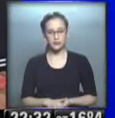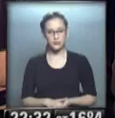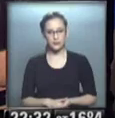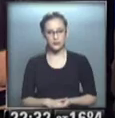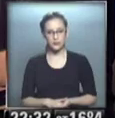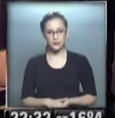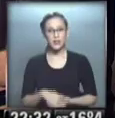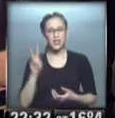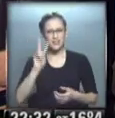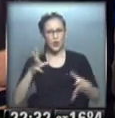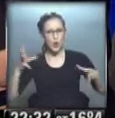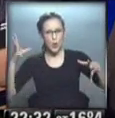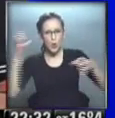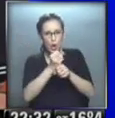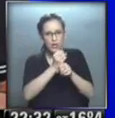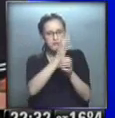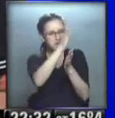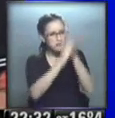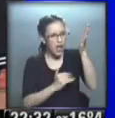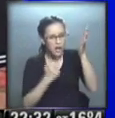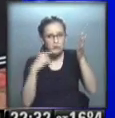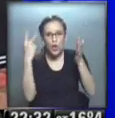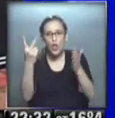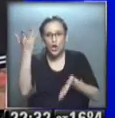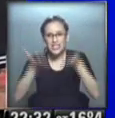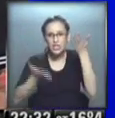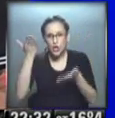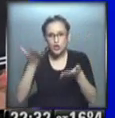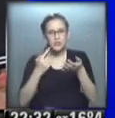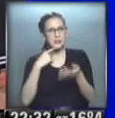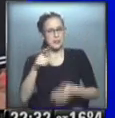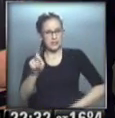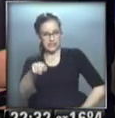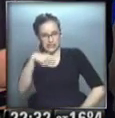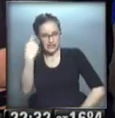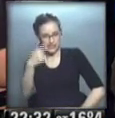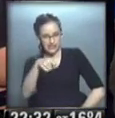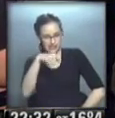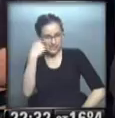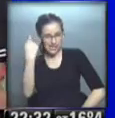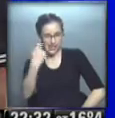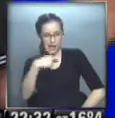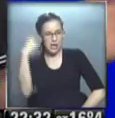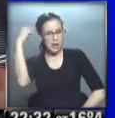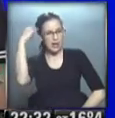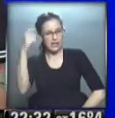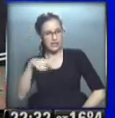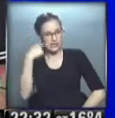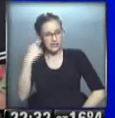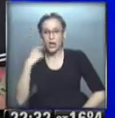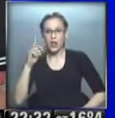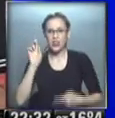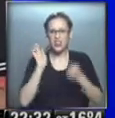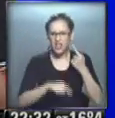encuentran una bolsa blanca de 2 kilos. Dijeron, esto es cocaína. Esto no es para hacer pizza. Esto es cocaína. Adentro